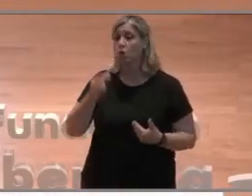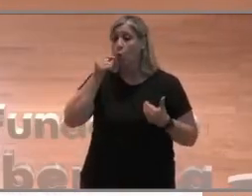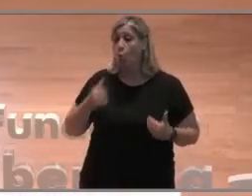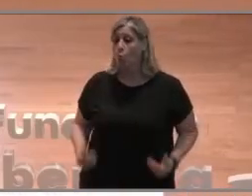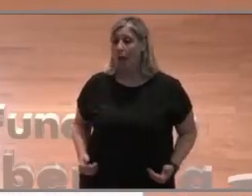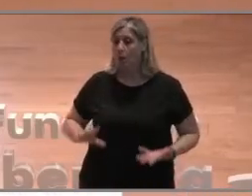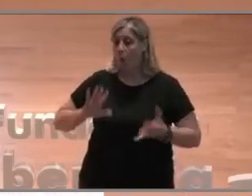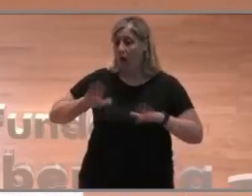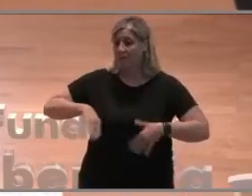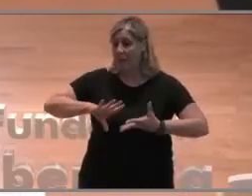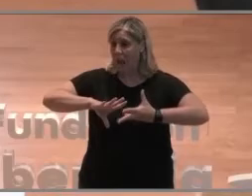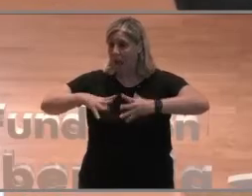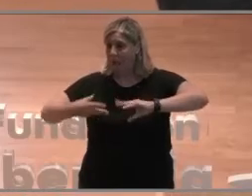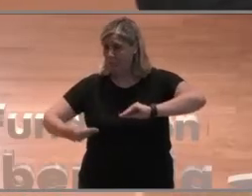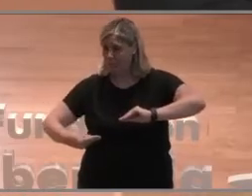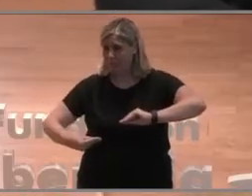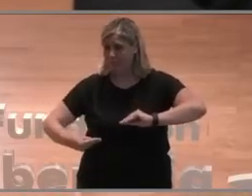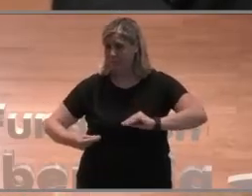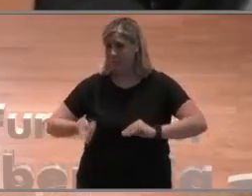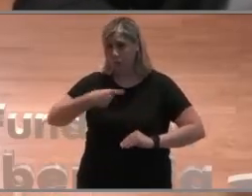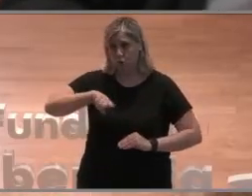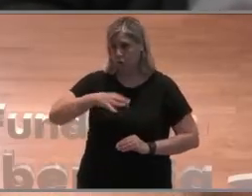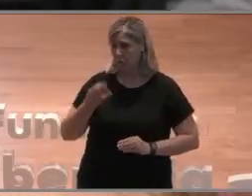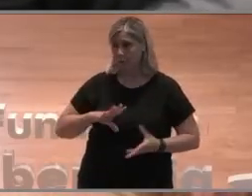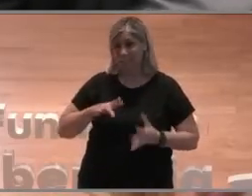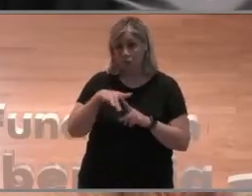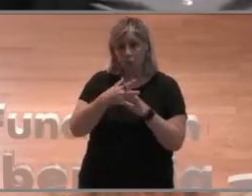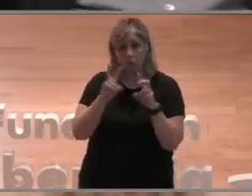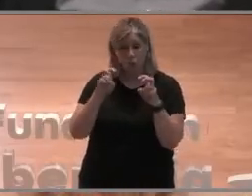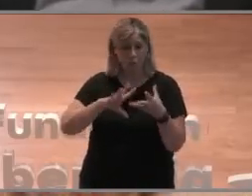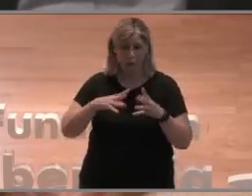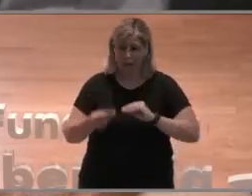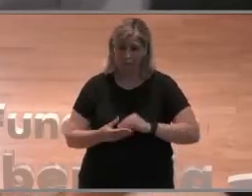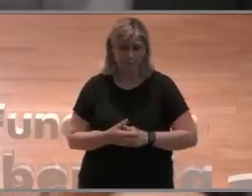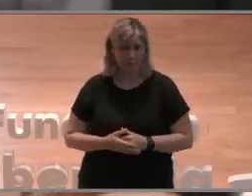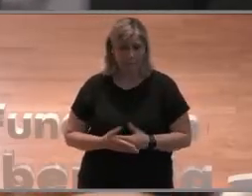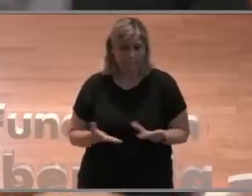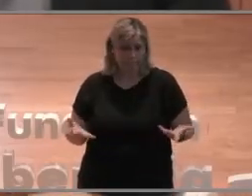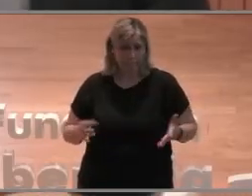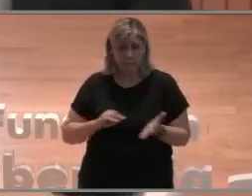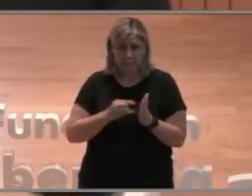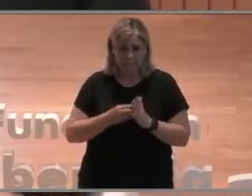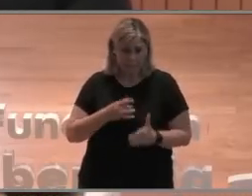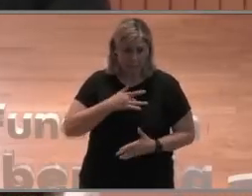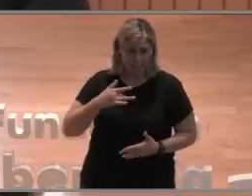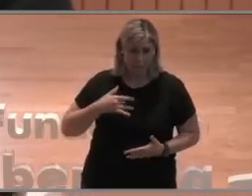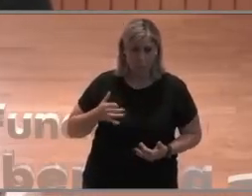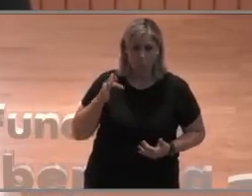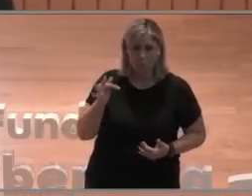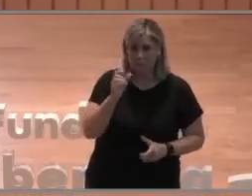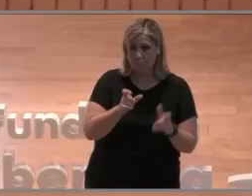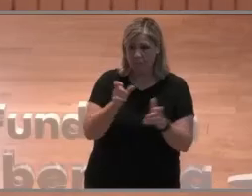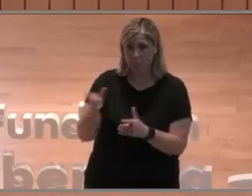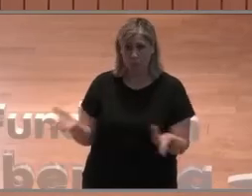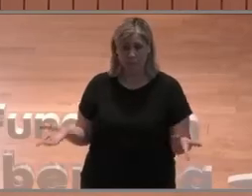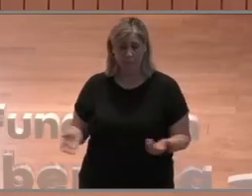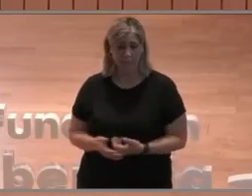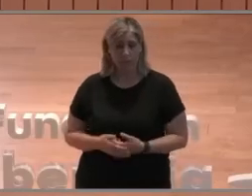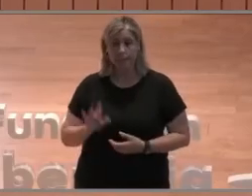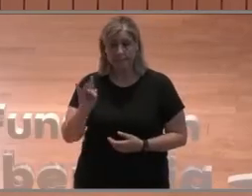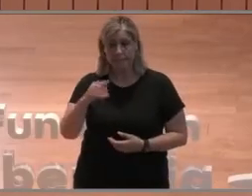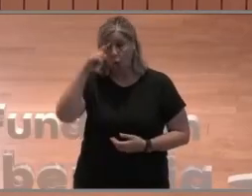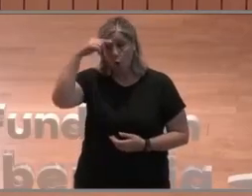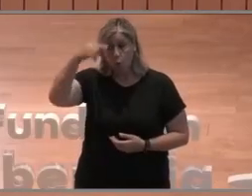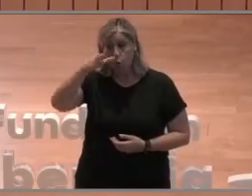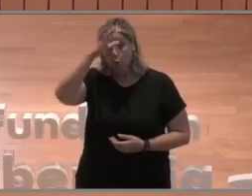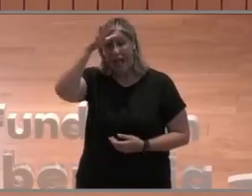se adapta y que nos tenemos que adaptar a esta nueva situación, tanto los sistemas de salud como las personas, ¿no? Entonces, sí que la cultura